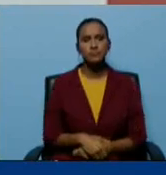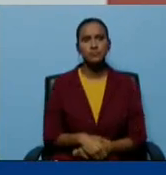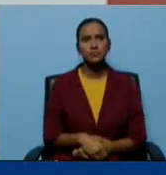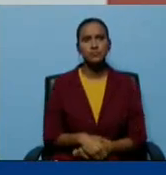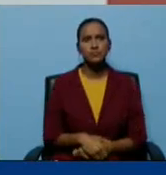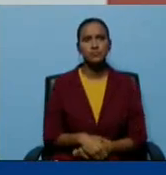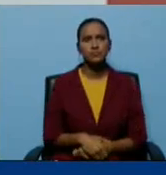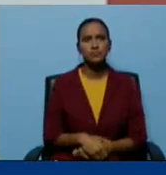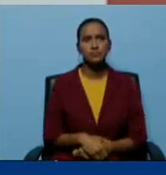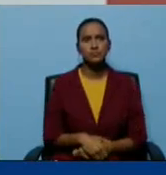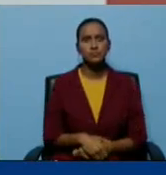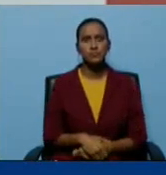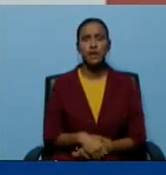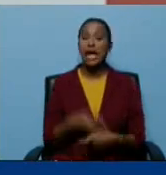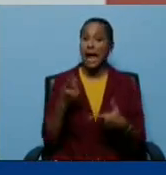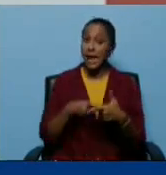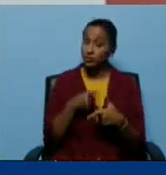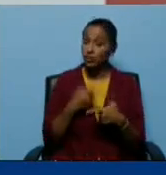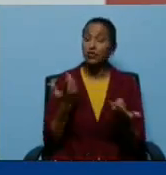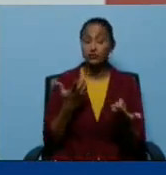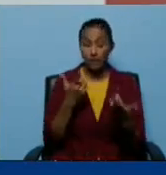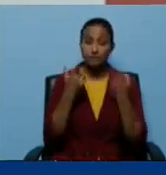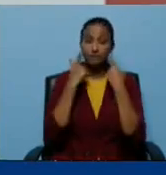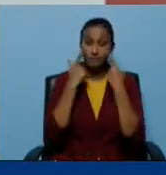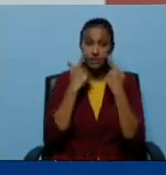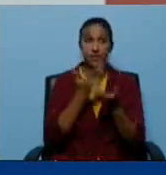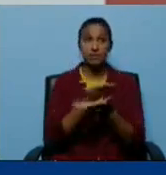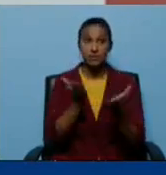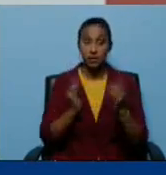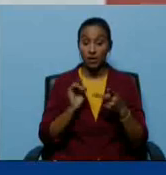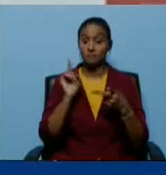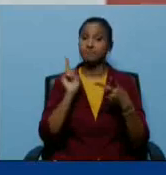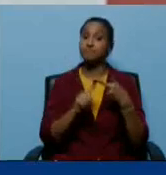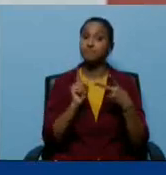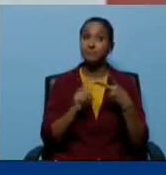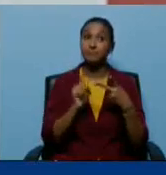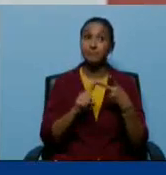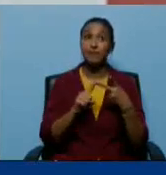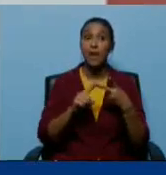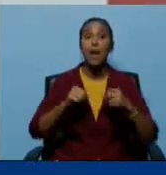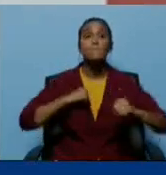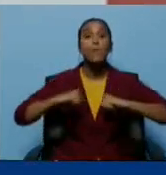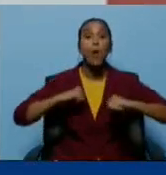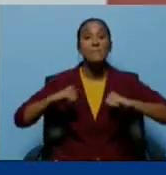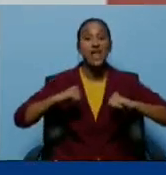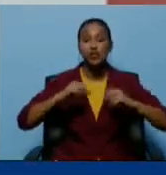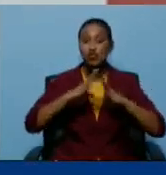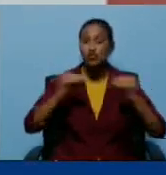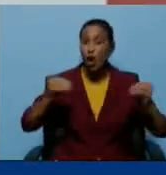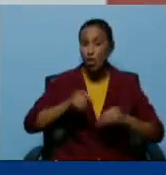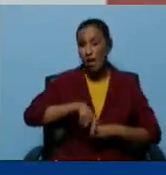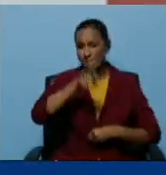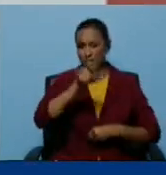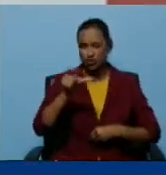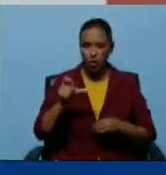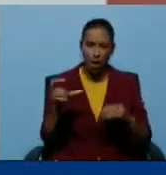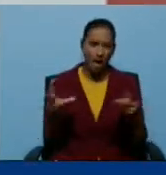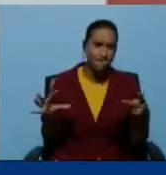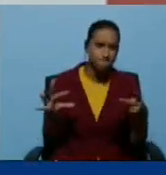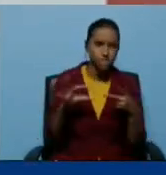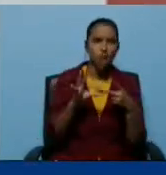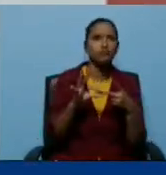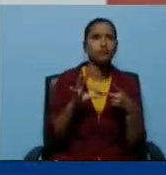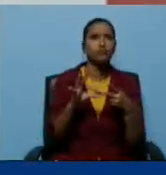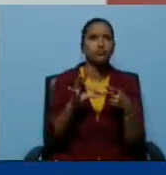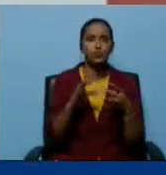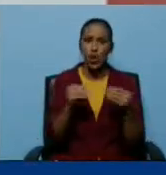Entonces, fíjense ustedes, el segundo anillo de fuerza, el movimiento popular, yo pido